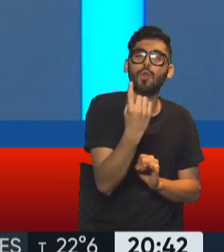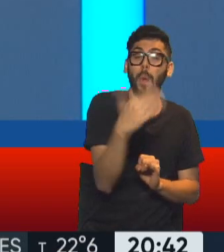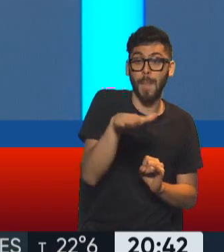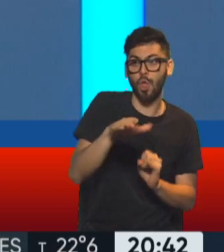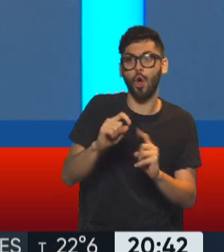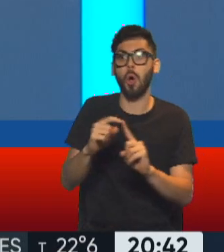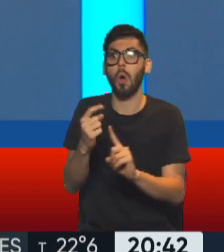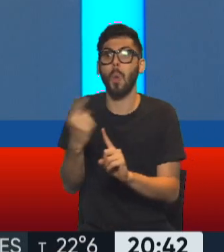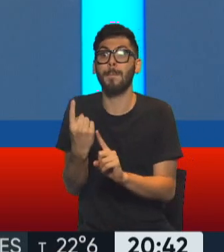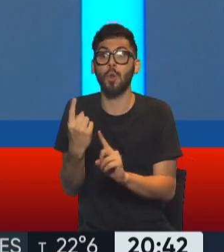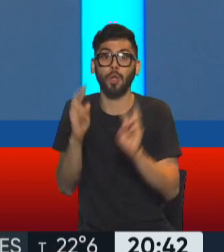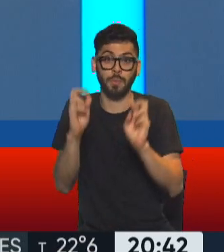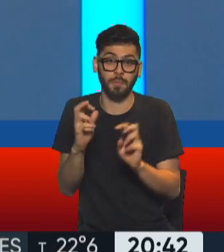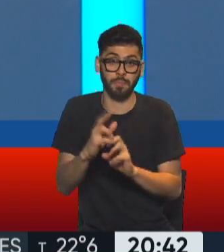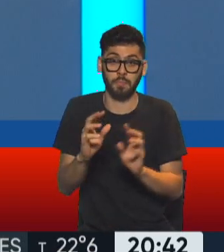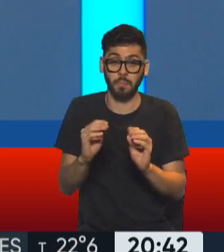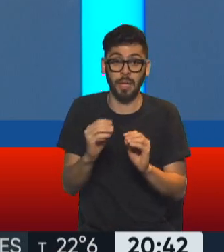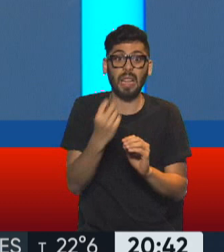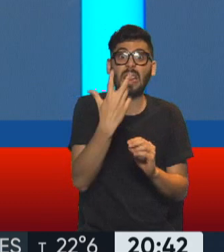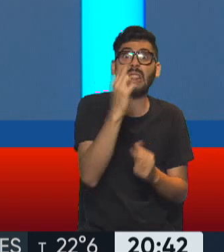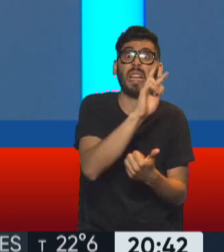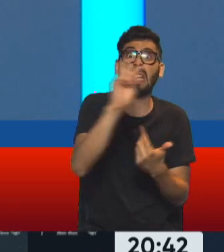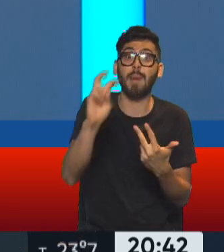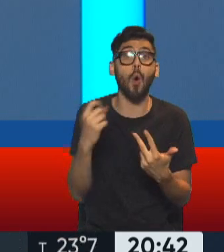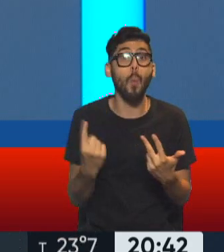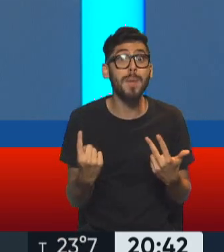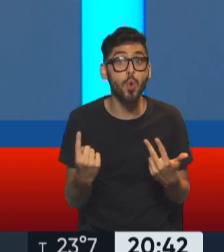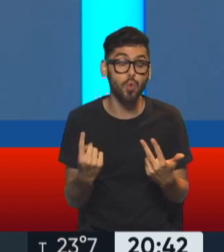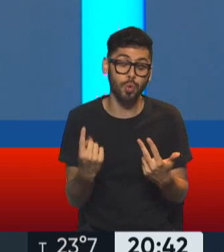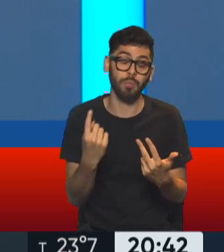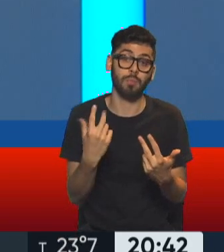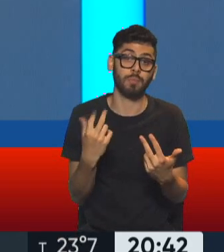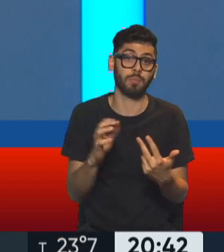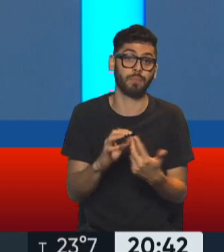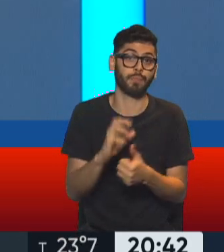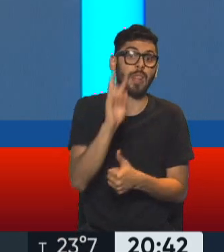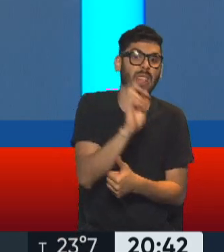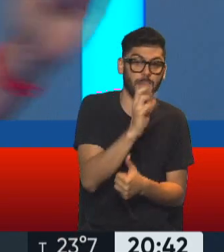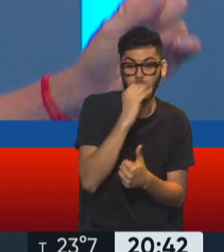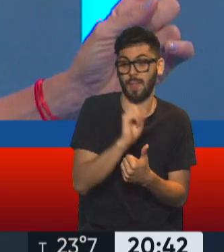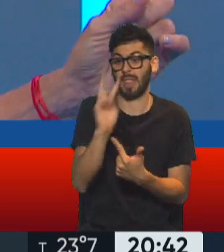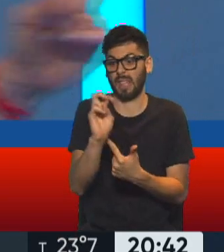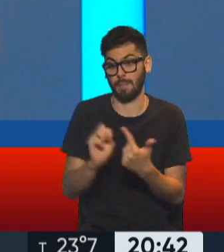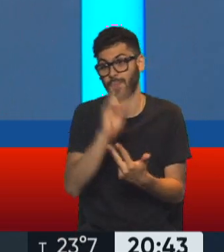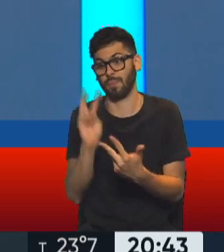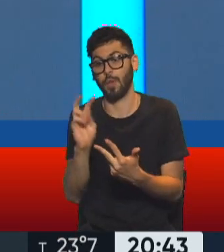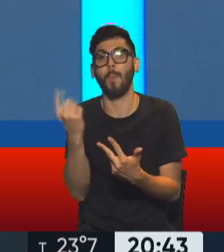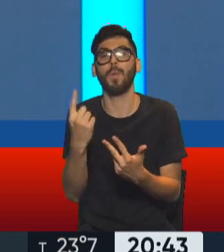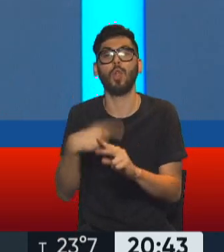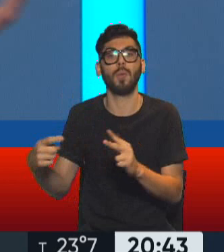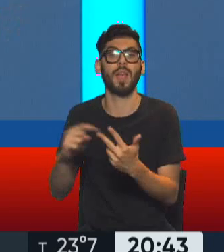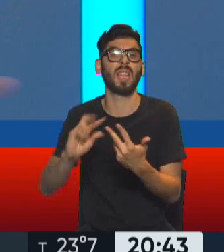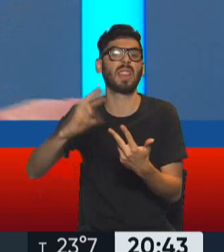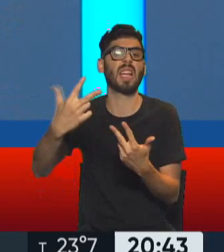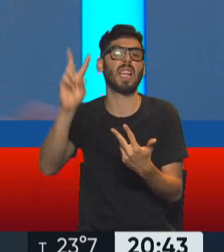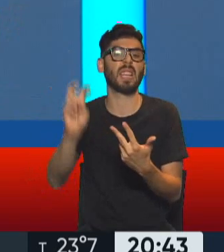como son 3 temas por 1 minuto y medio, vos siempre elegís, arranco con un tema, en la réplica voy a otro tema y en el minuto y medio libre me queda el tercer